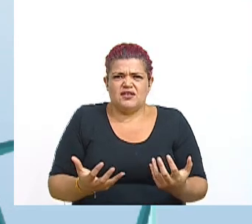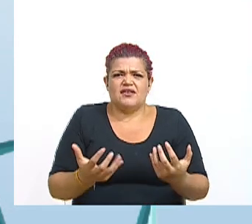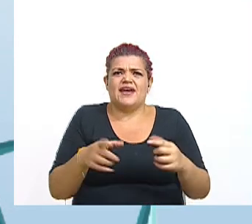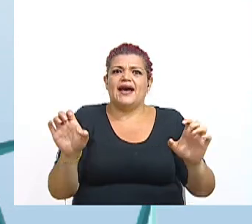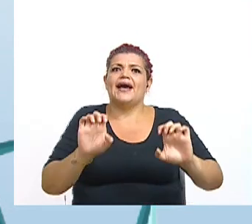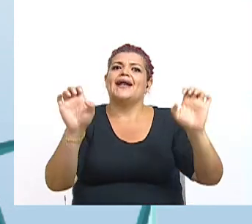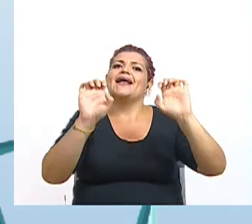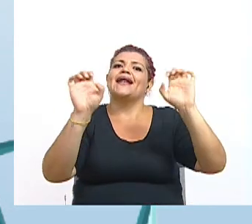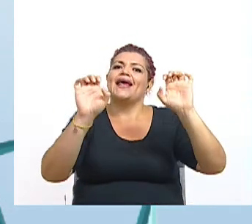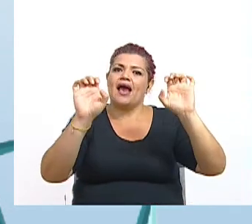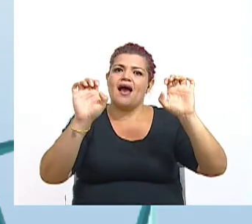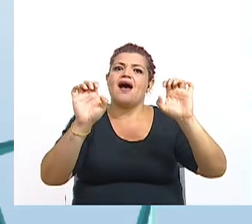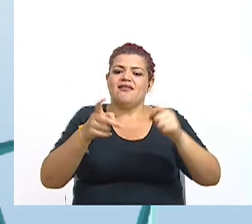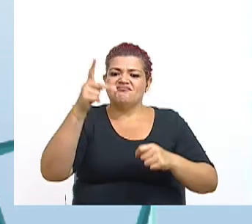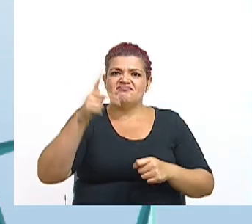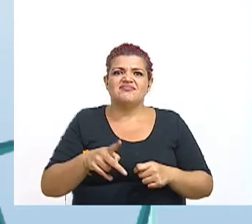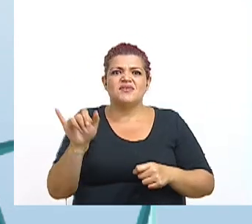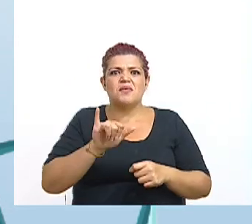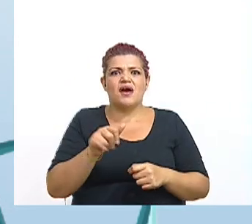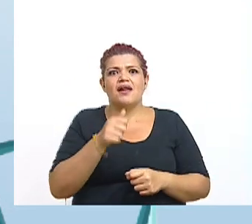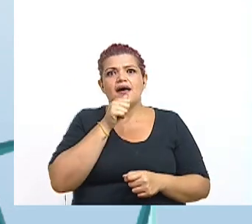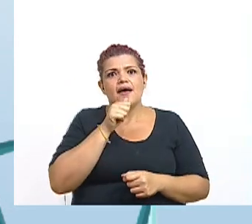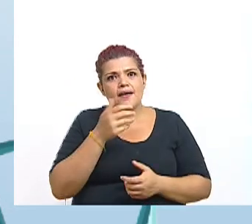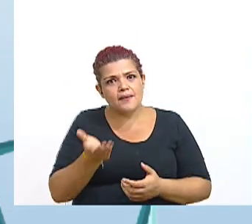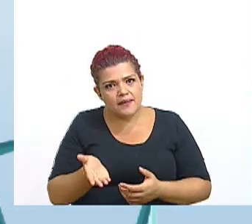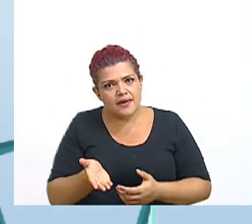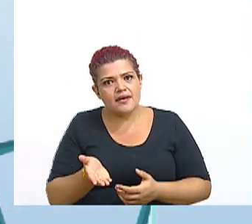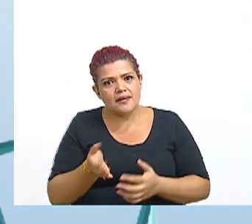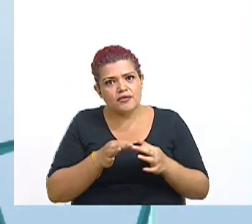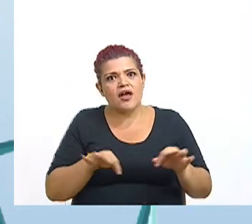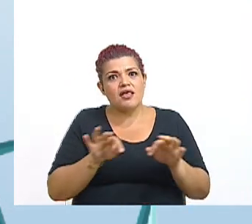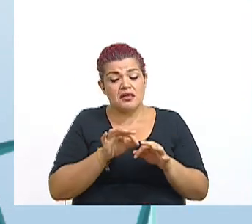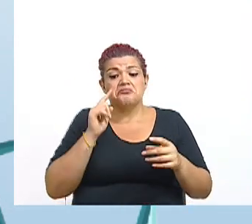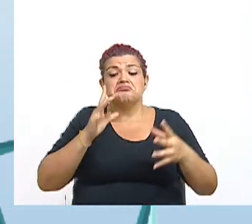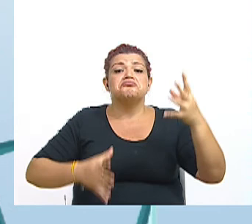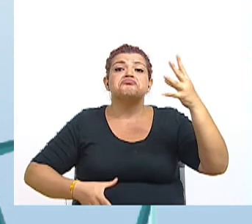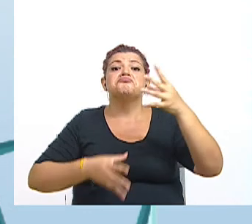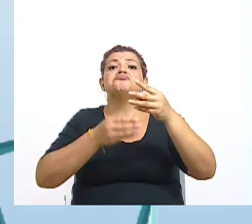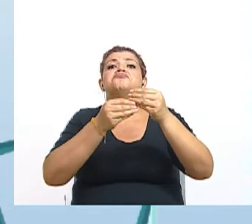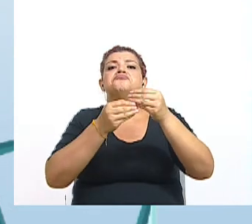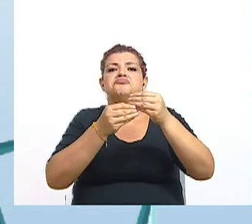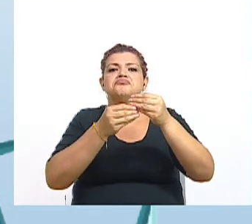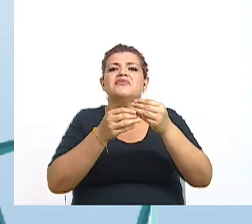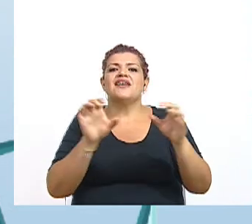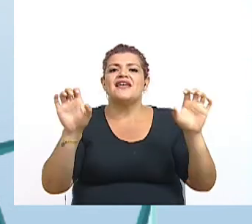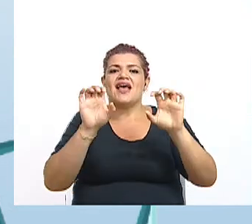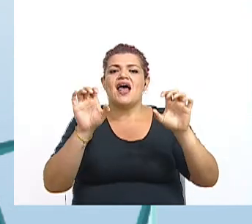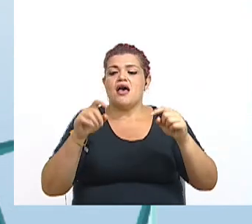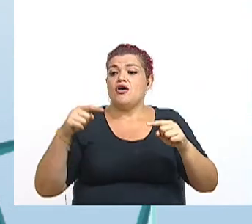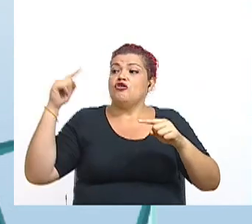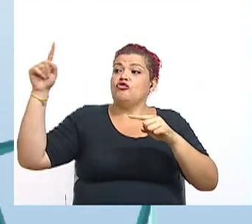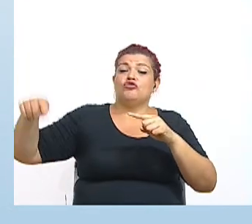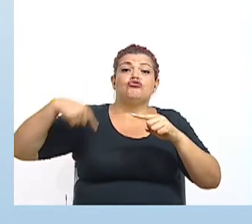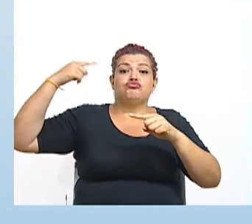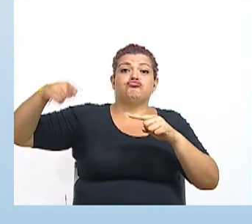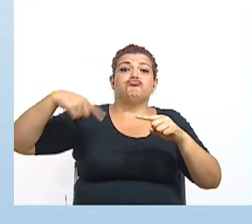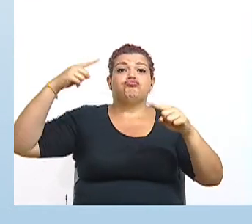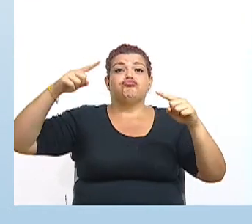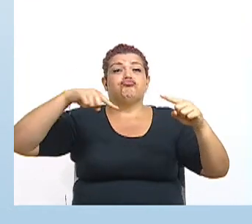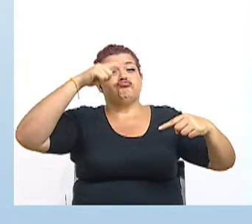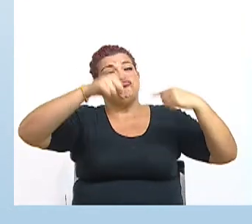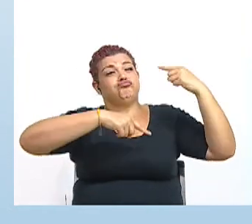que proviene precisamente de este recurso, a lo cual agregamos, por ejemplo, la energía eólica y la